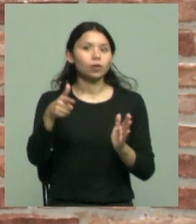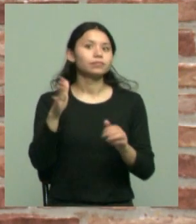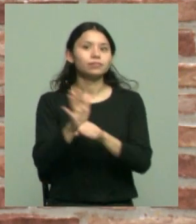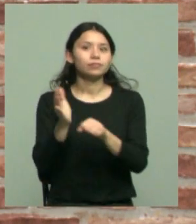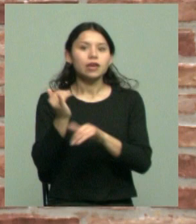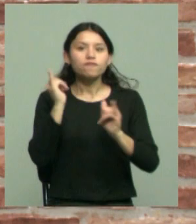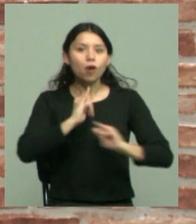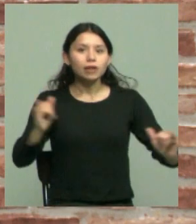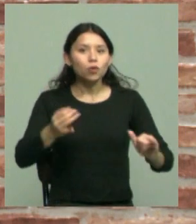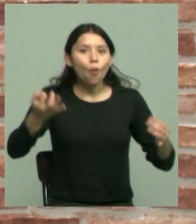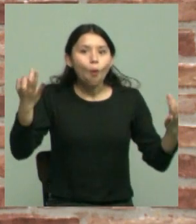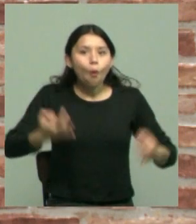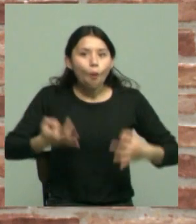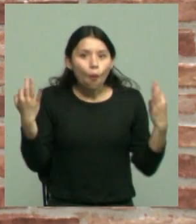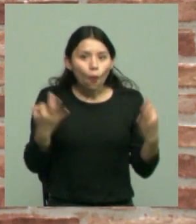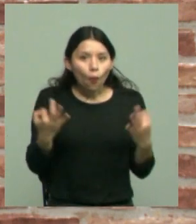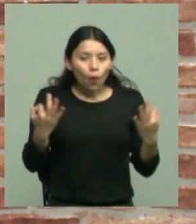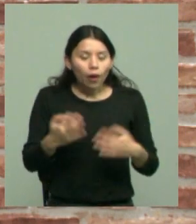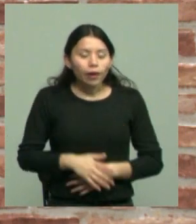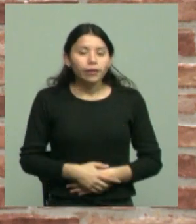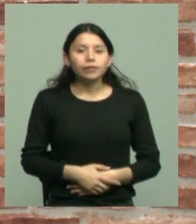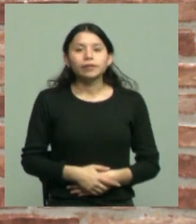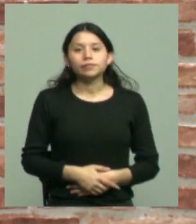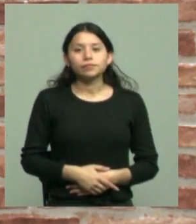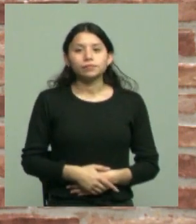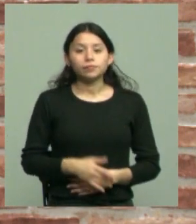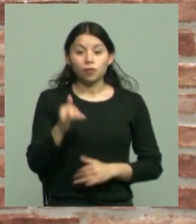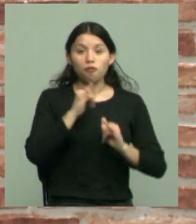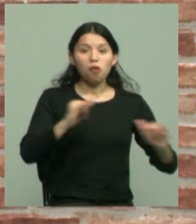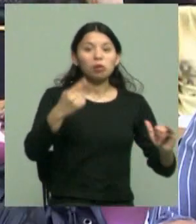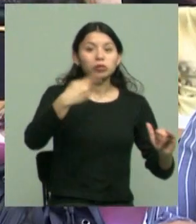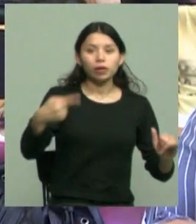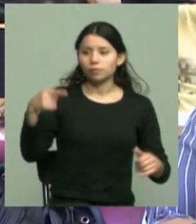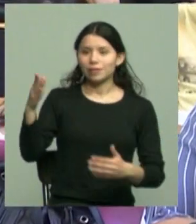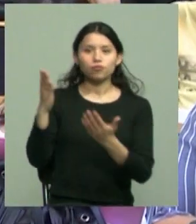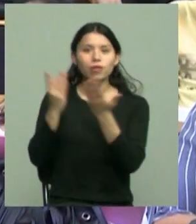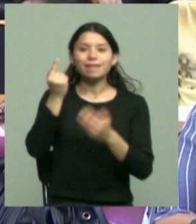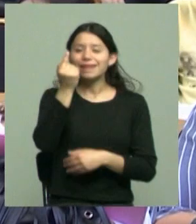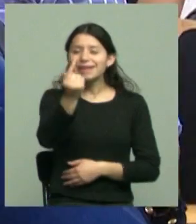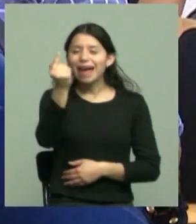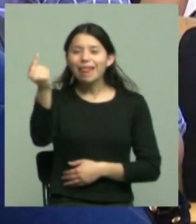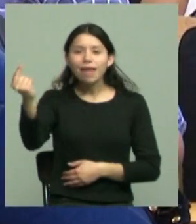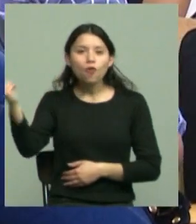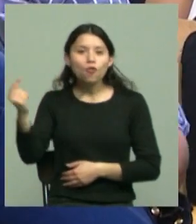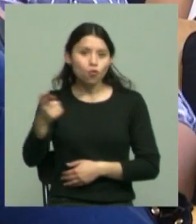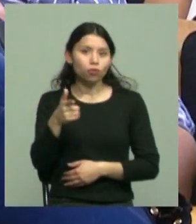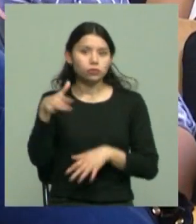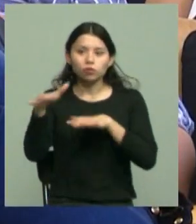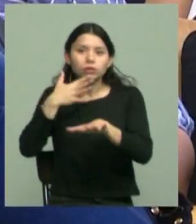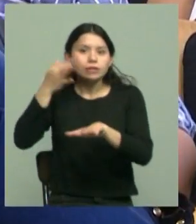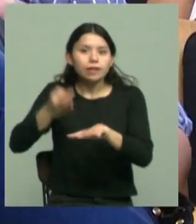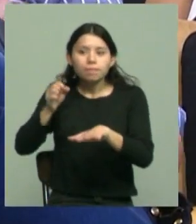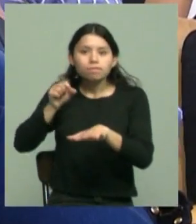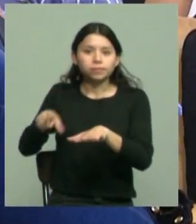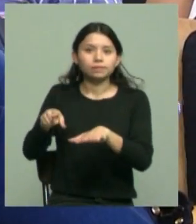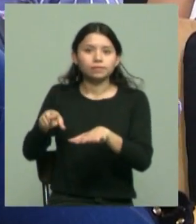de esa información vinculada a la realidad de cada alumno y alumna, pero también a cómo a partir de eso las políticas que